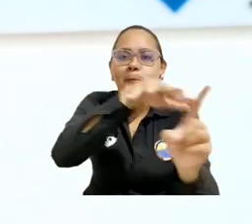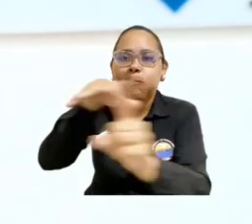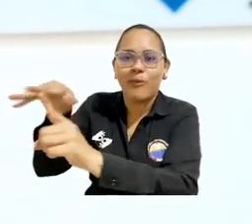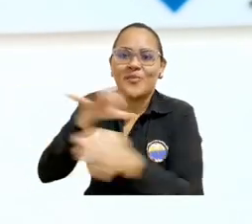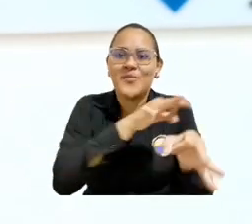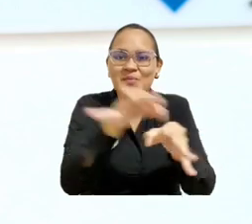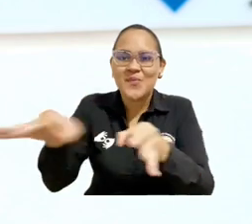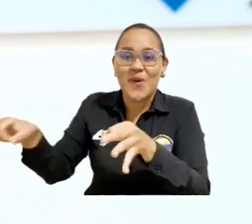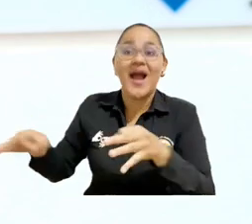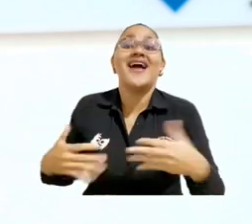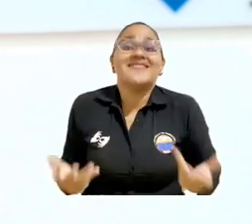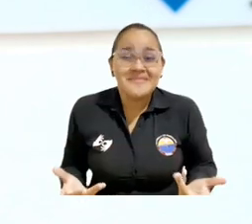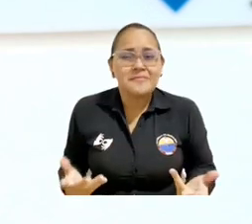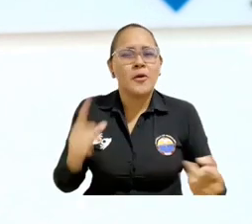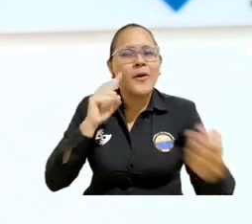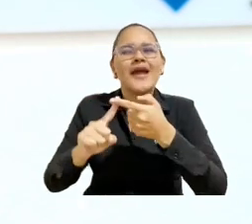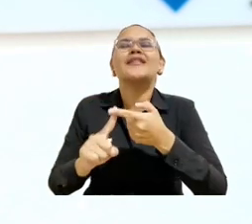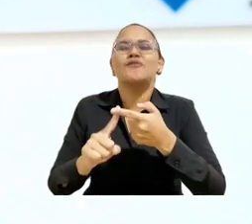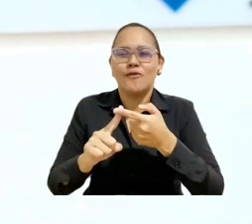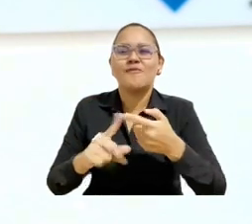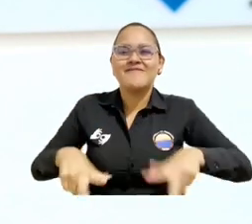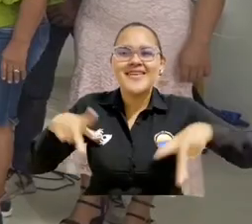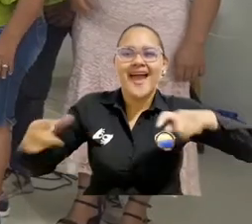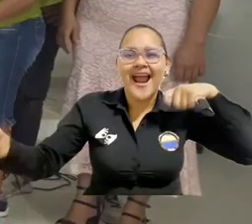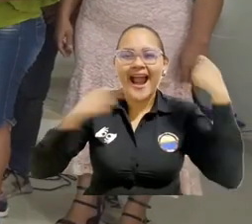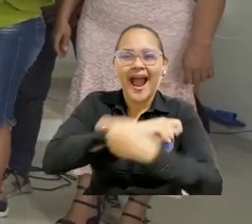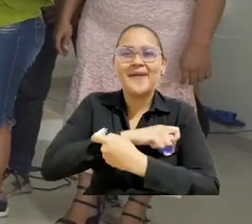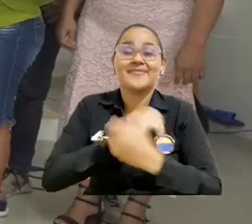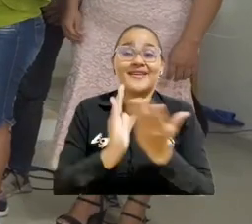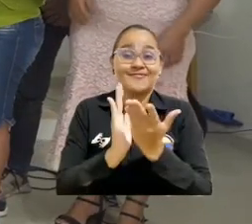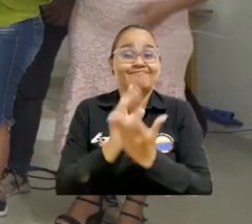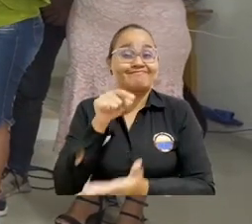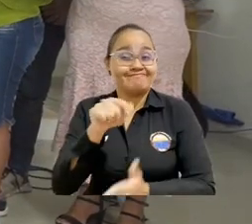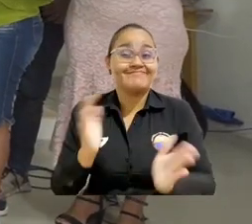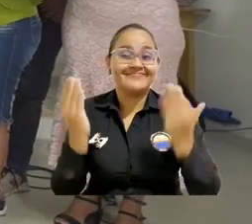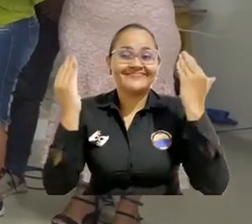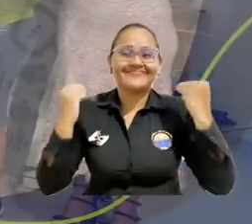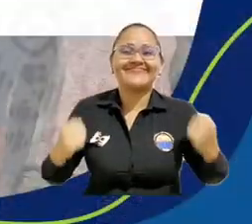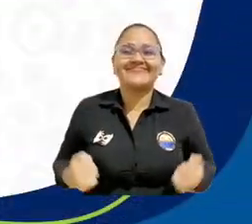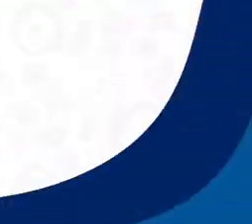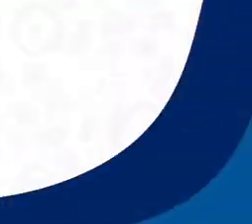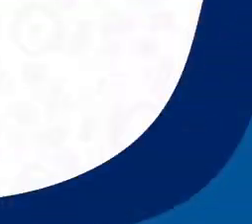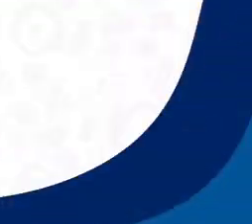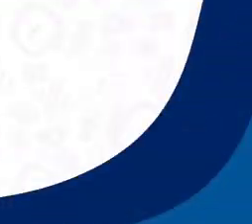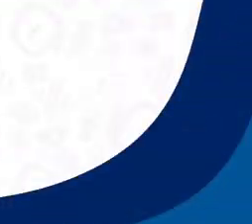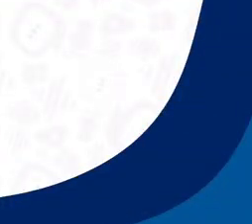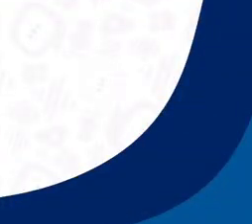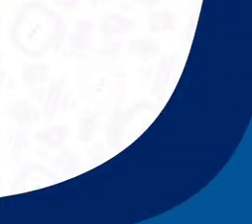territorio, pero sobre todo sigue compartiendo esta promesa de transformar vidas a partir de la educación.